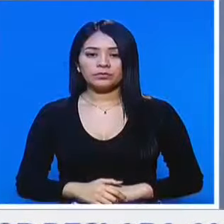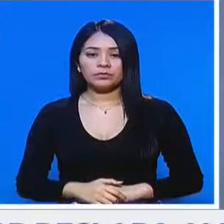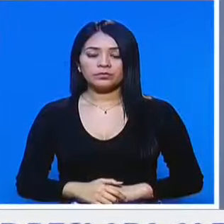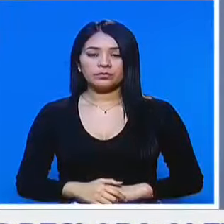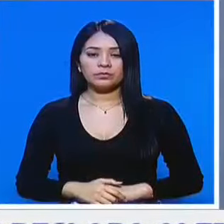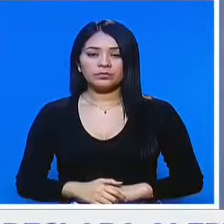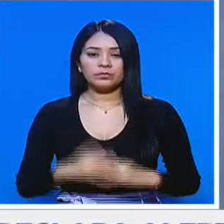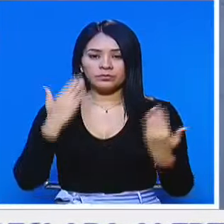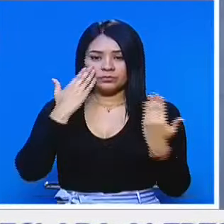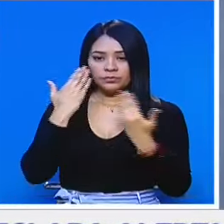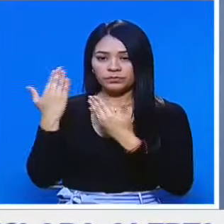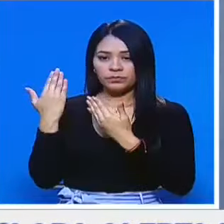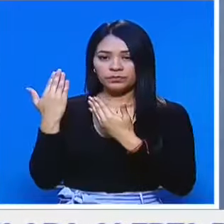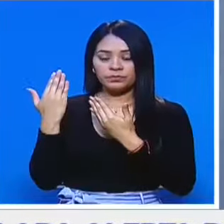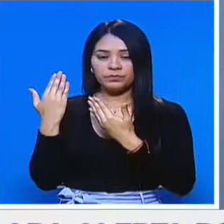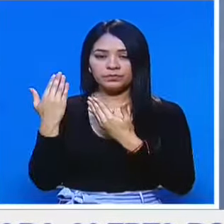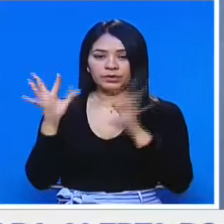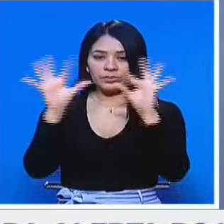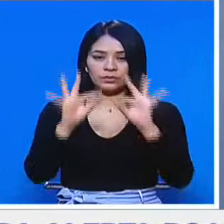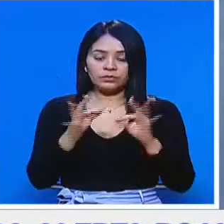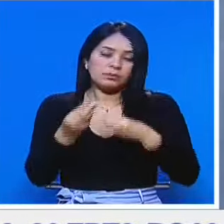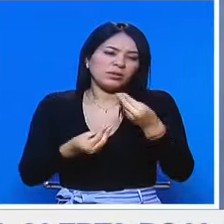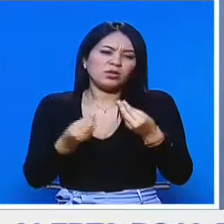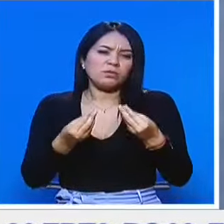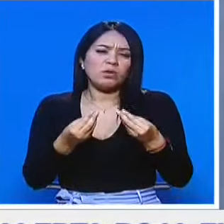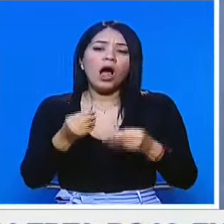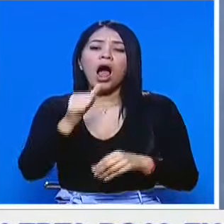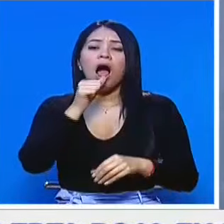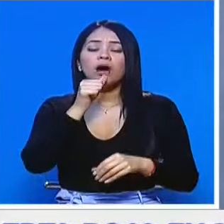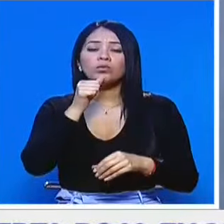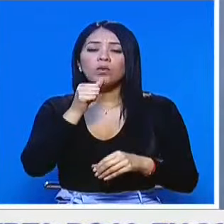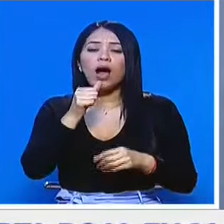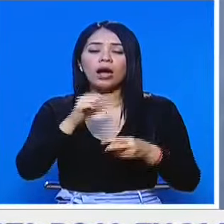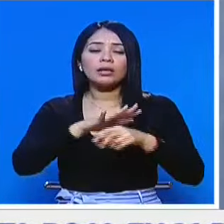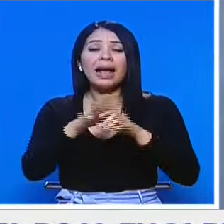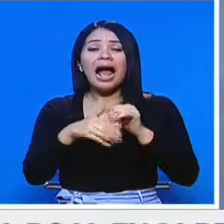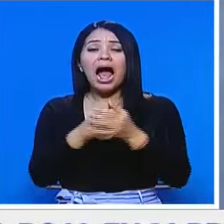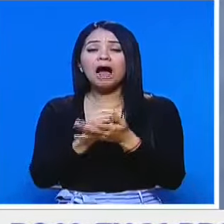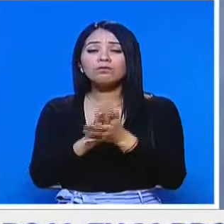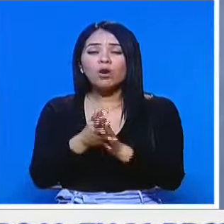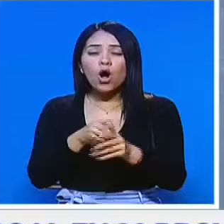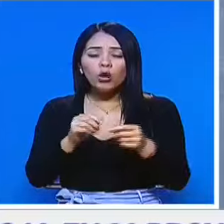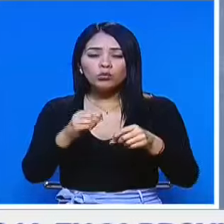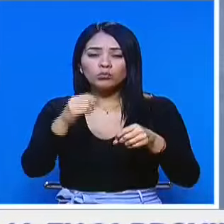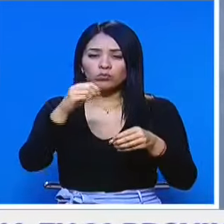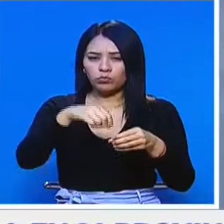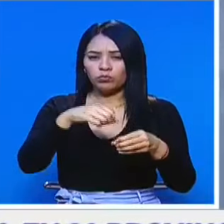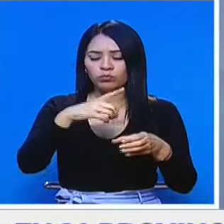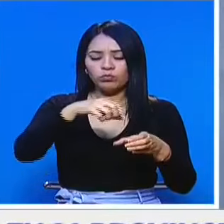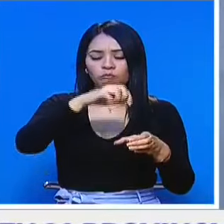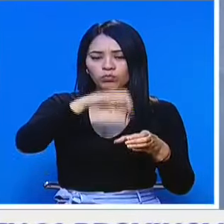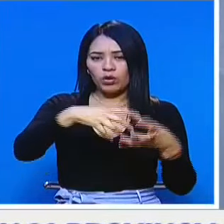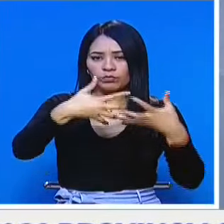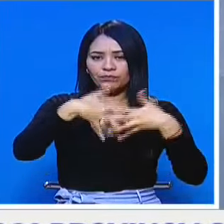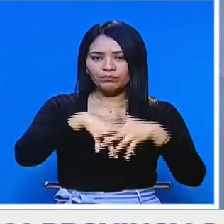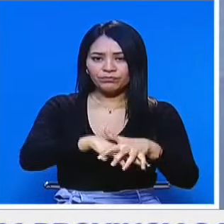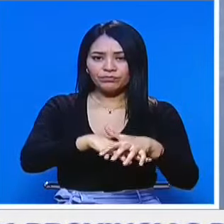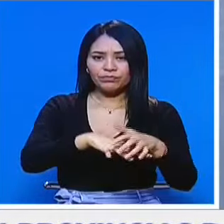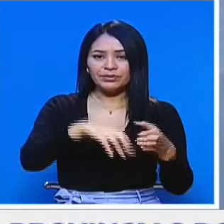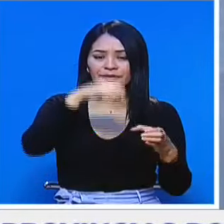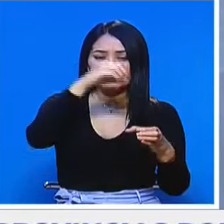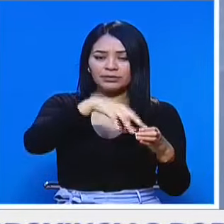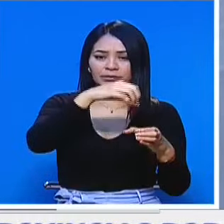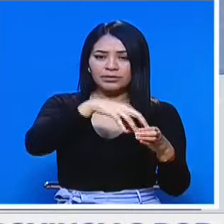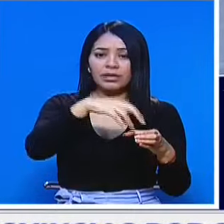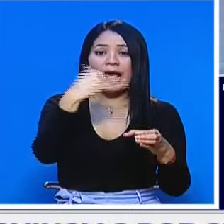Este es el método más común, aplicar una mezcla de agua con jabón sobre la válvula de la bombona para saber si existe una fuga. Nosotros nos vinimos